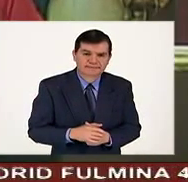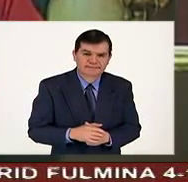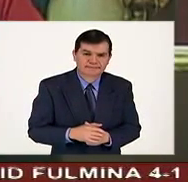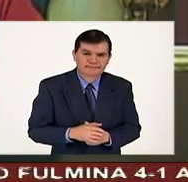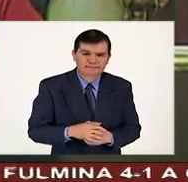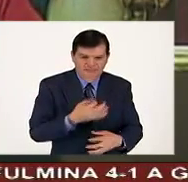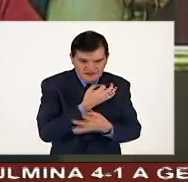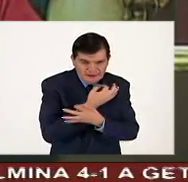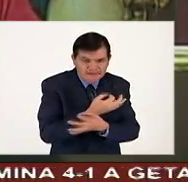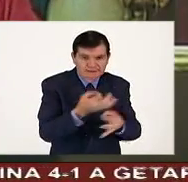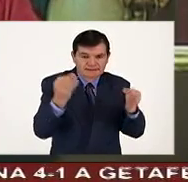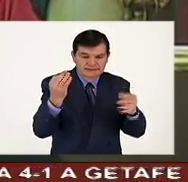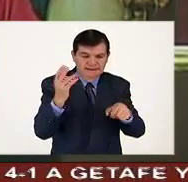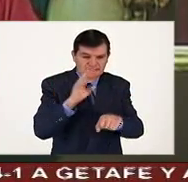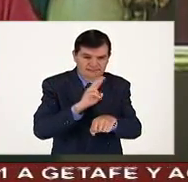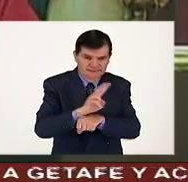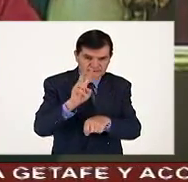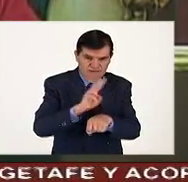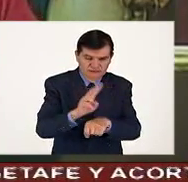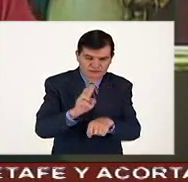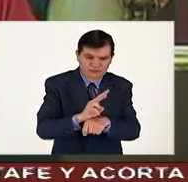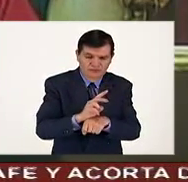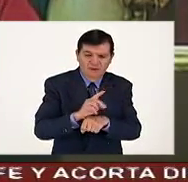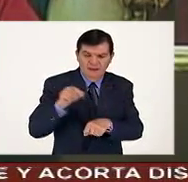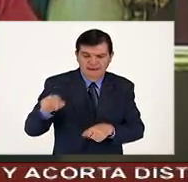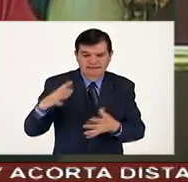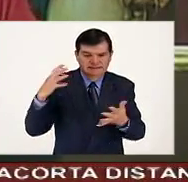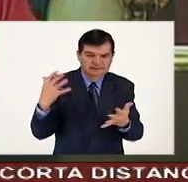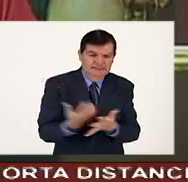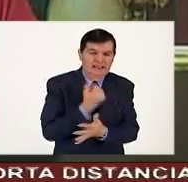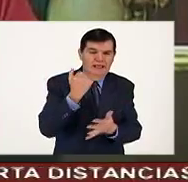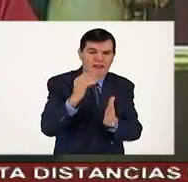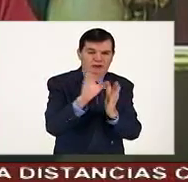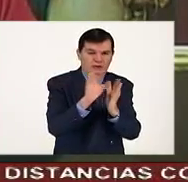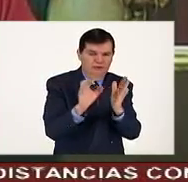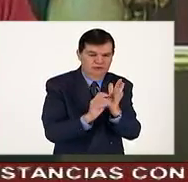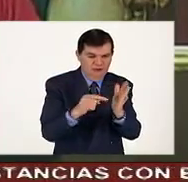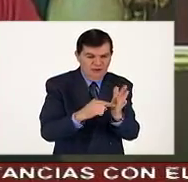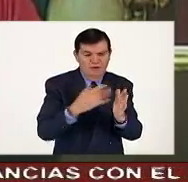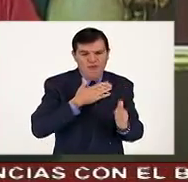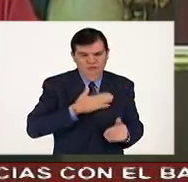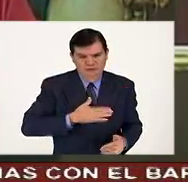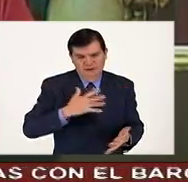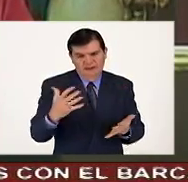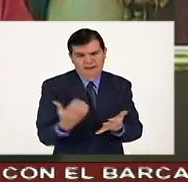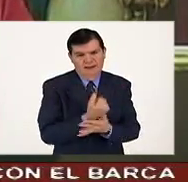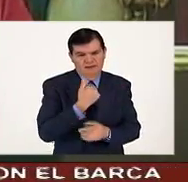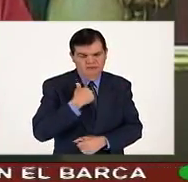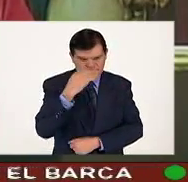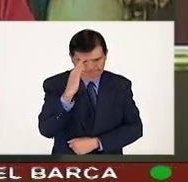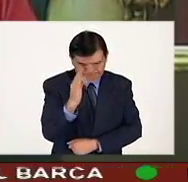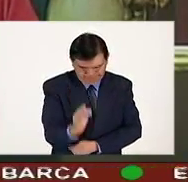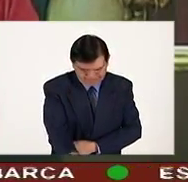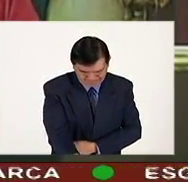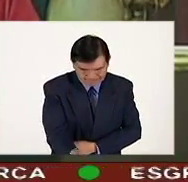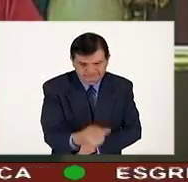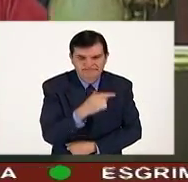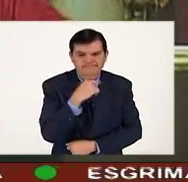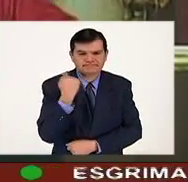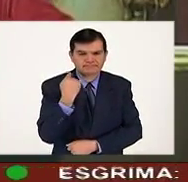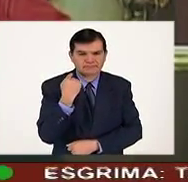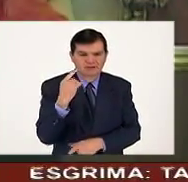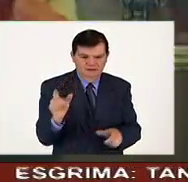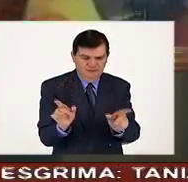a decirle a nuestra Venezuela: ha triunfado la Constitución y la democracia. Lo aceptamos.